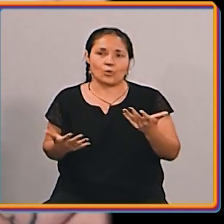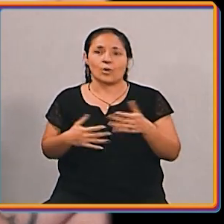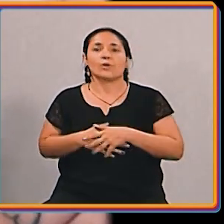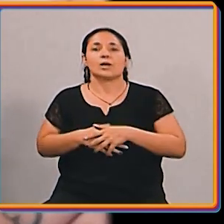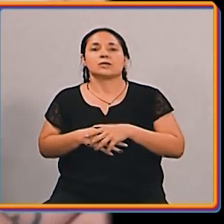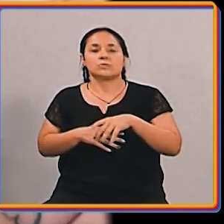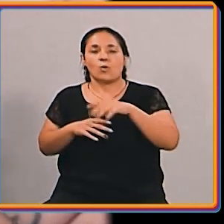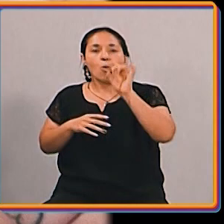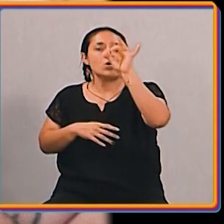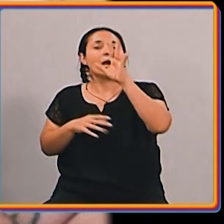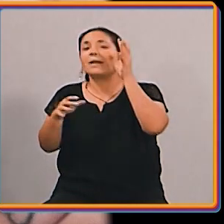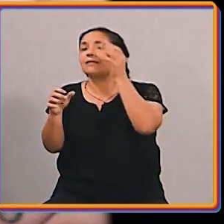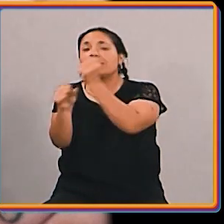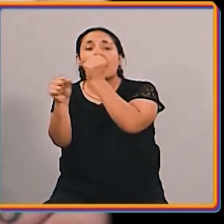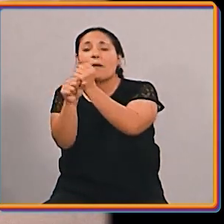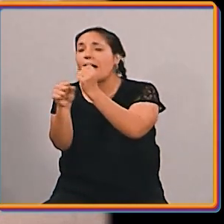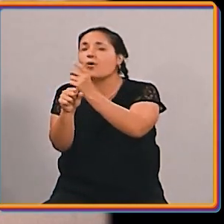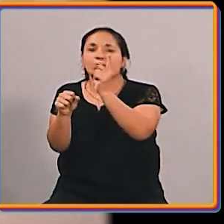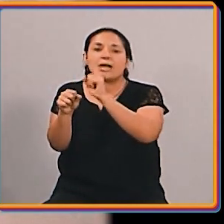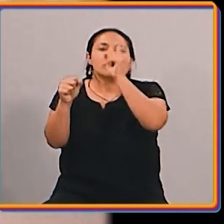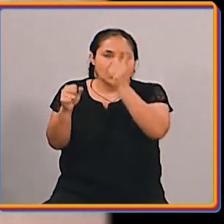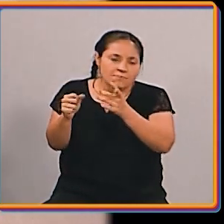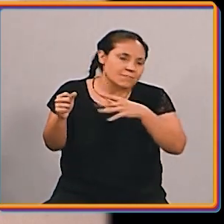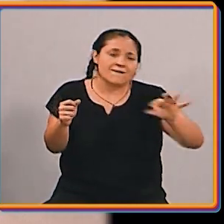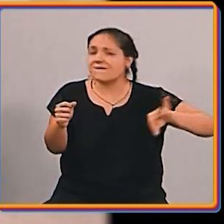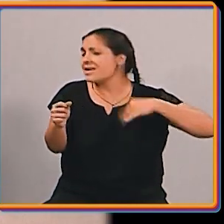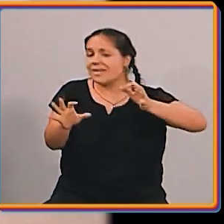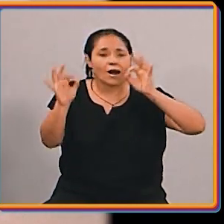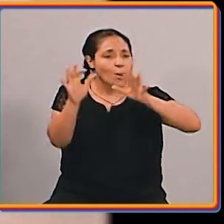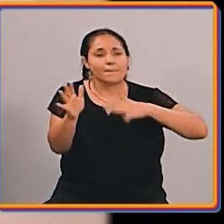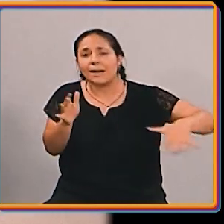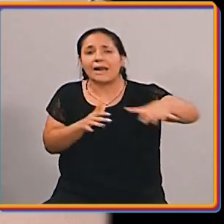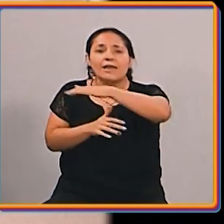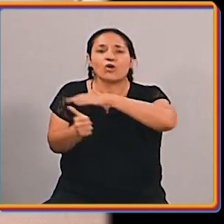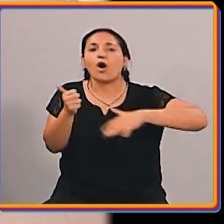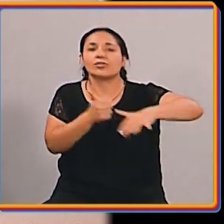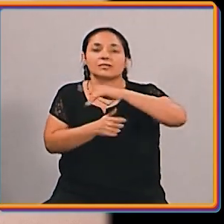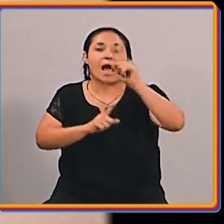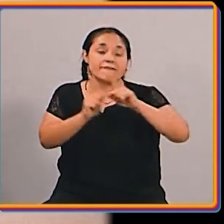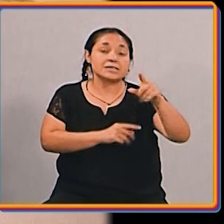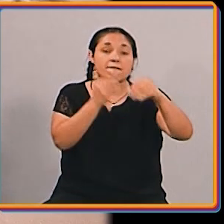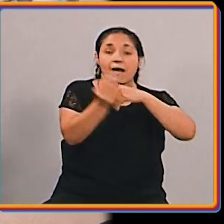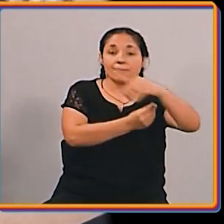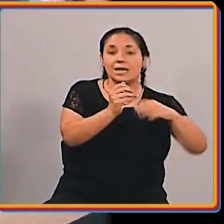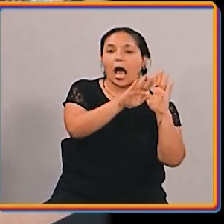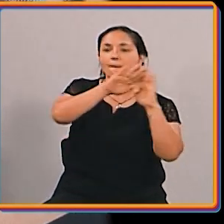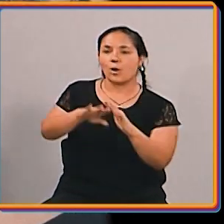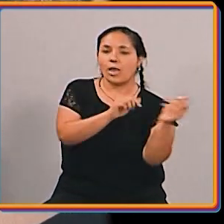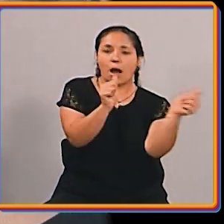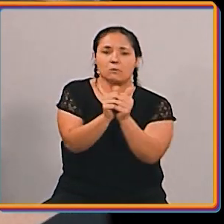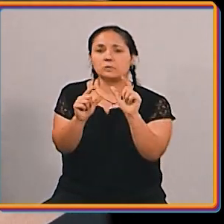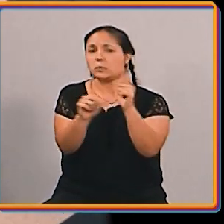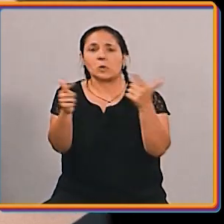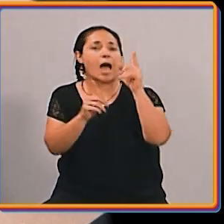Porque no es solamente el espacio laboral, sino que implica toda una reorganización cotidiana de la vida y muchas veces no son acompañadas por la familia,